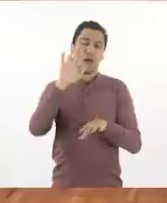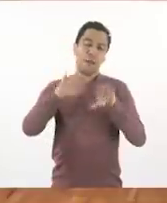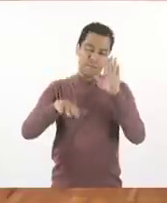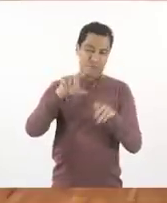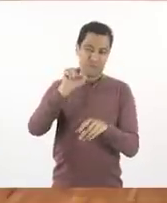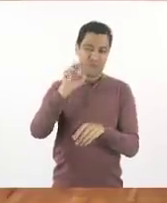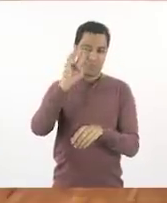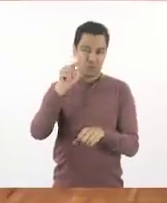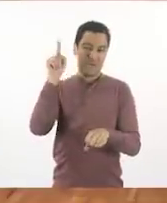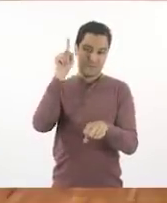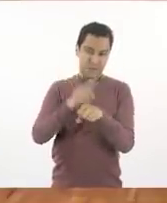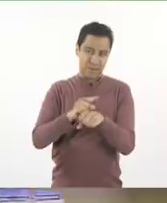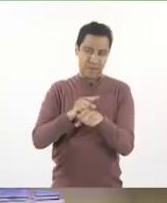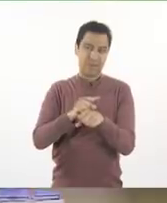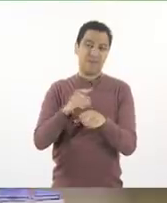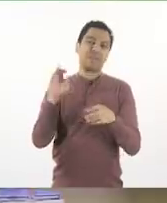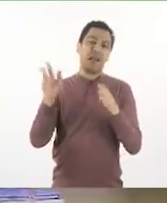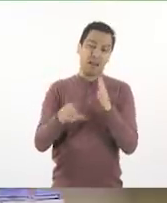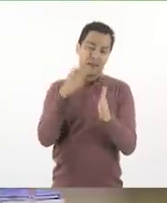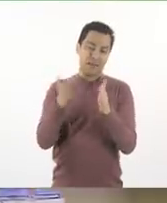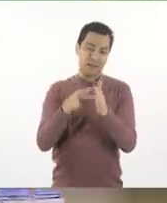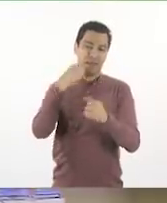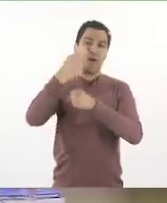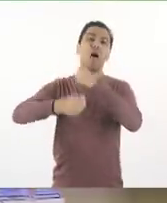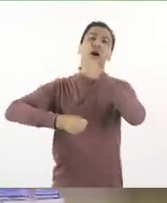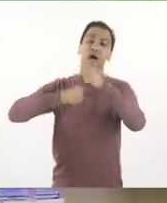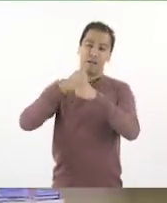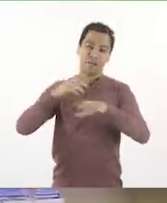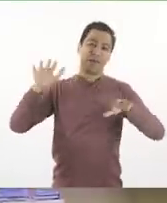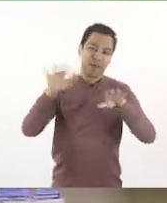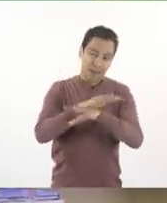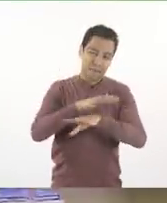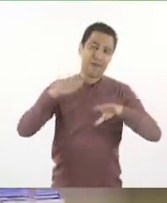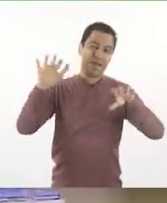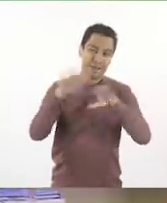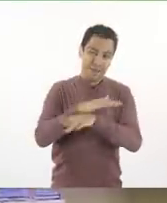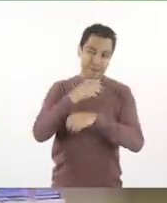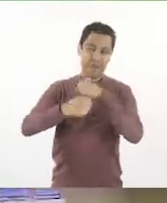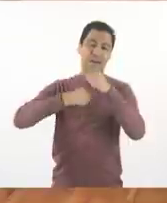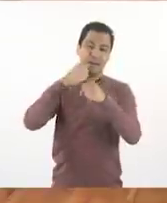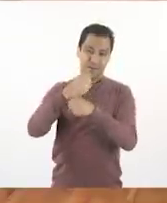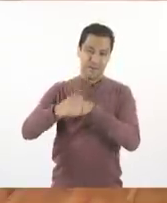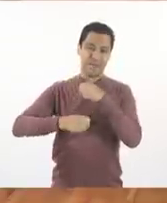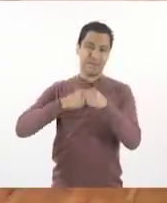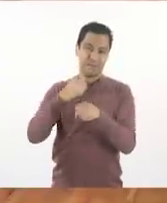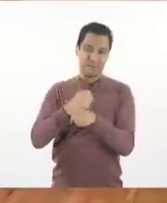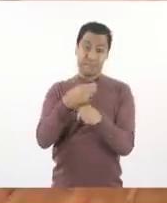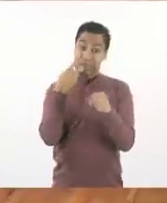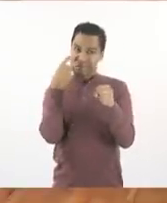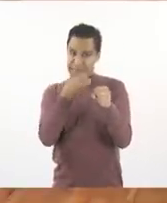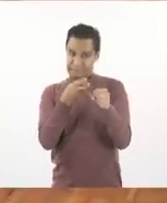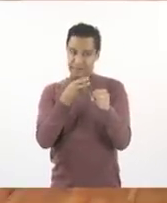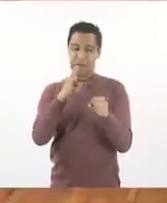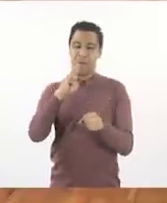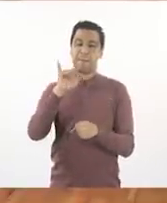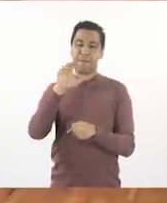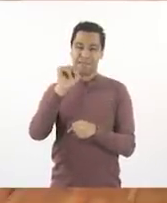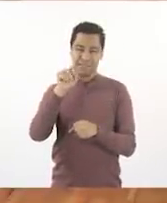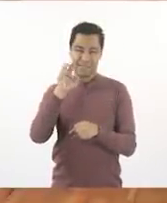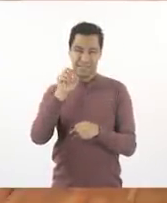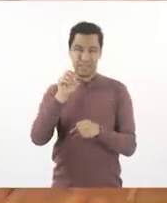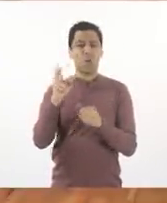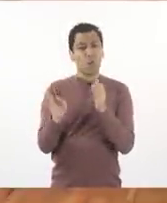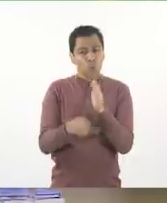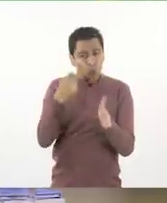29 días, pero eso pasa cada 4 años. Y cuando pasa cada 4 años se llama año bisiesto. Así es. ¿Qué otra recapitulación nos puedes